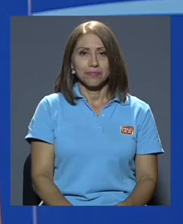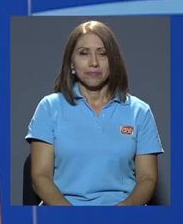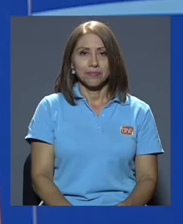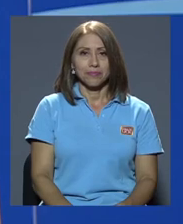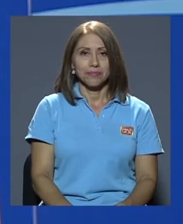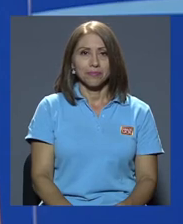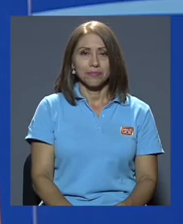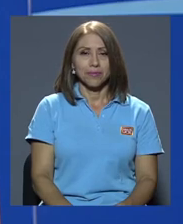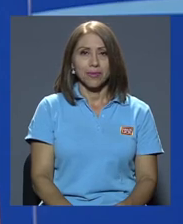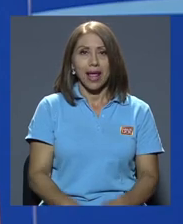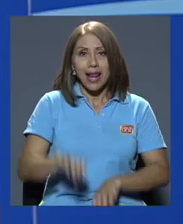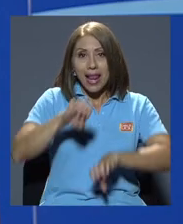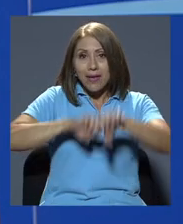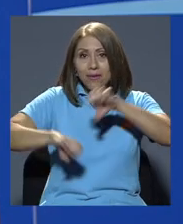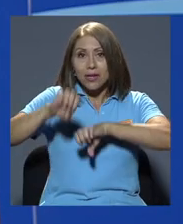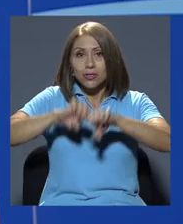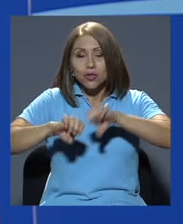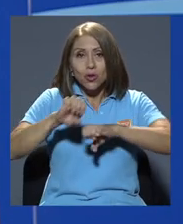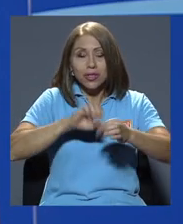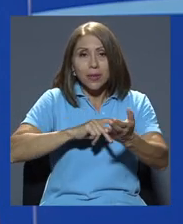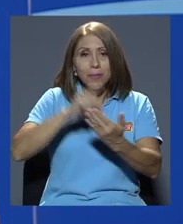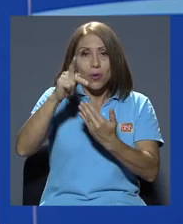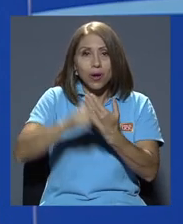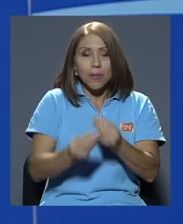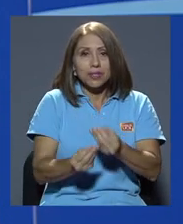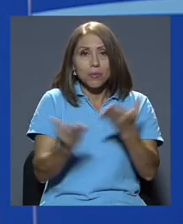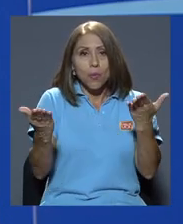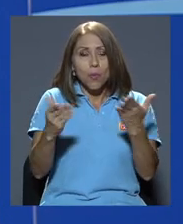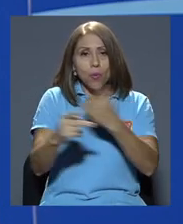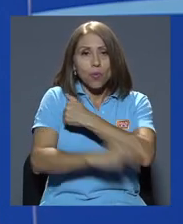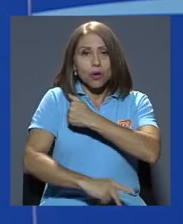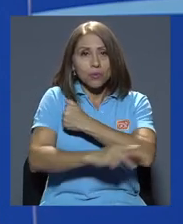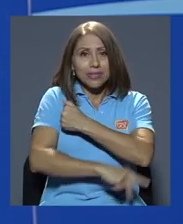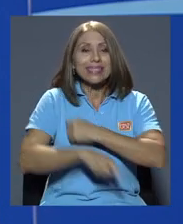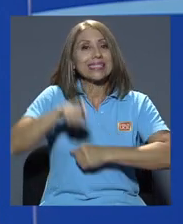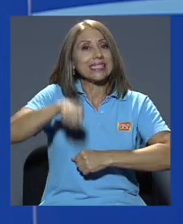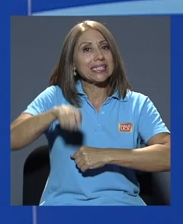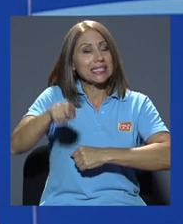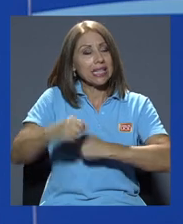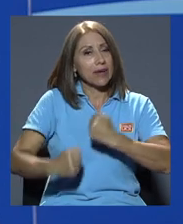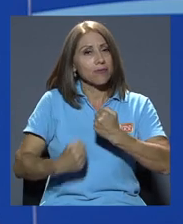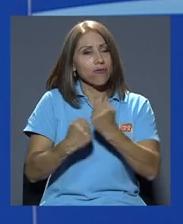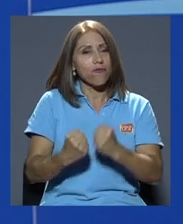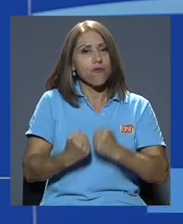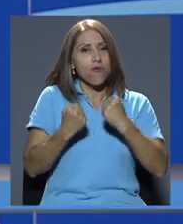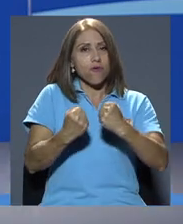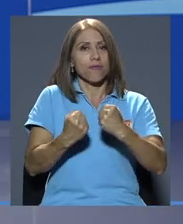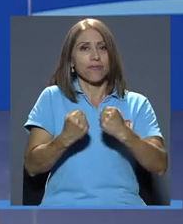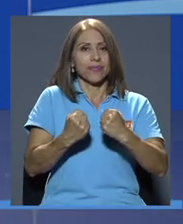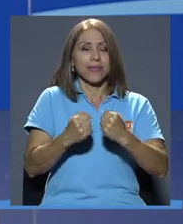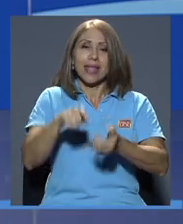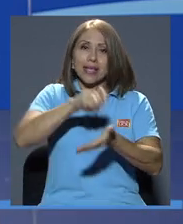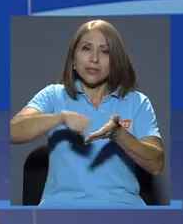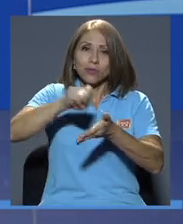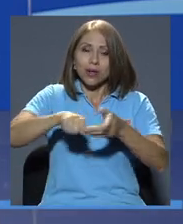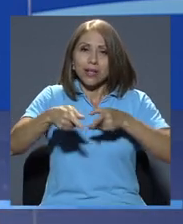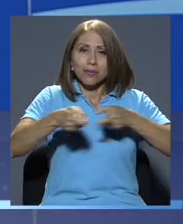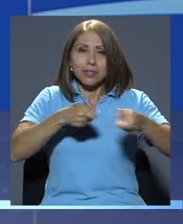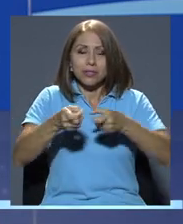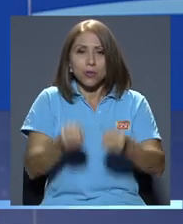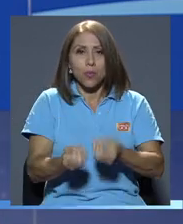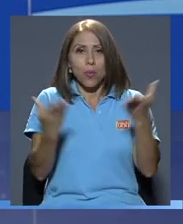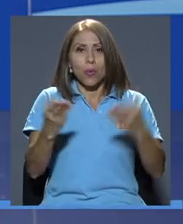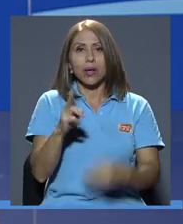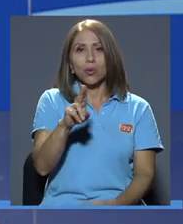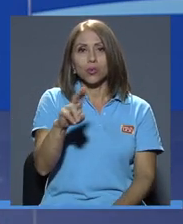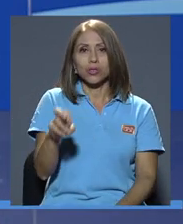la evaluación de programas públicos en el país es un área que necesita fortalecerse desde la escuela de administración pública de la